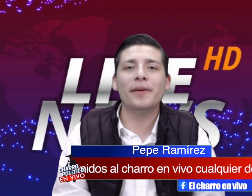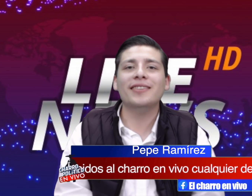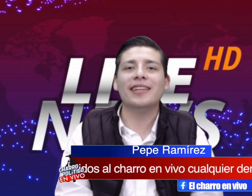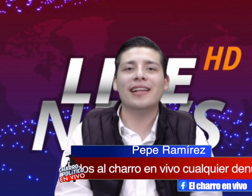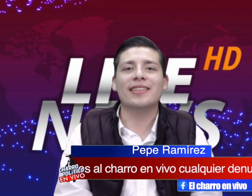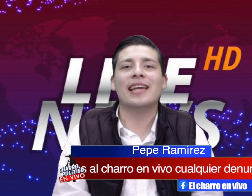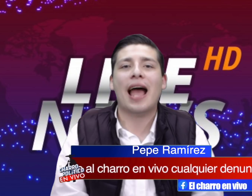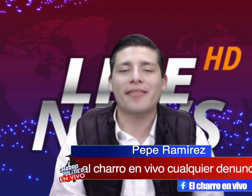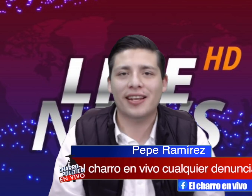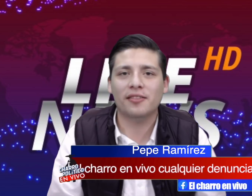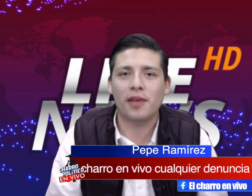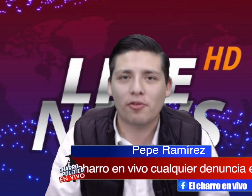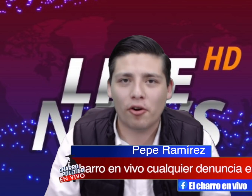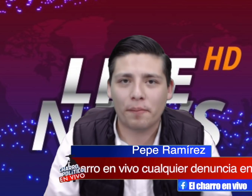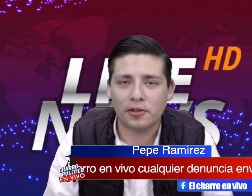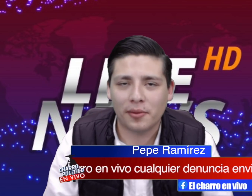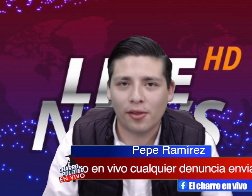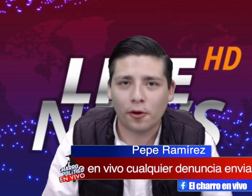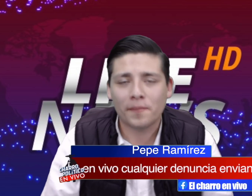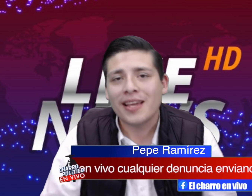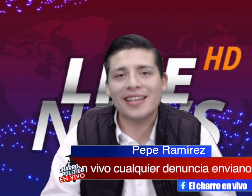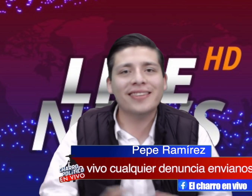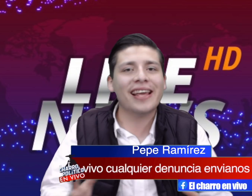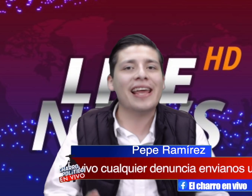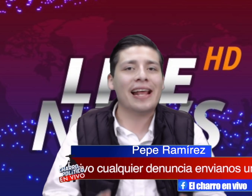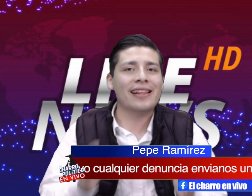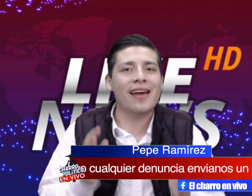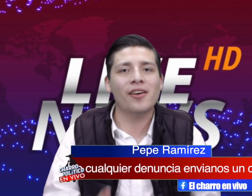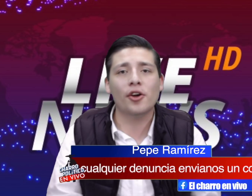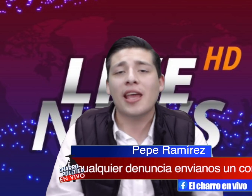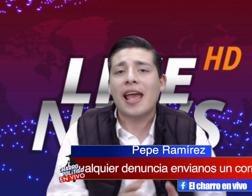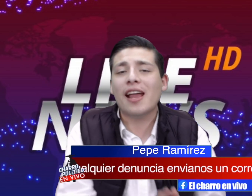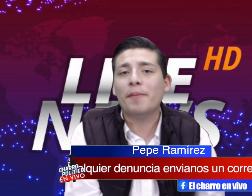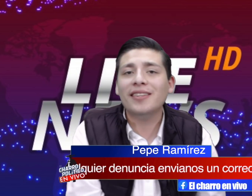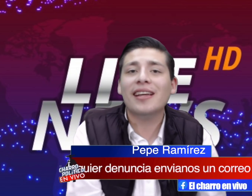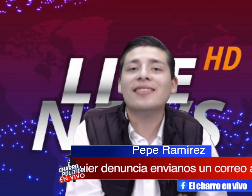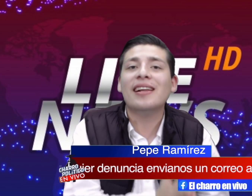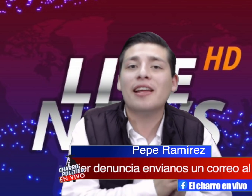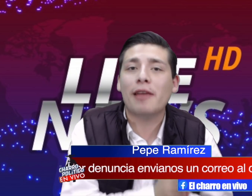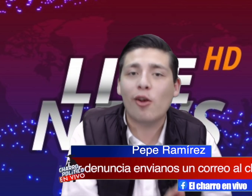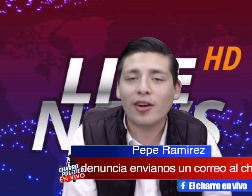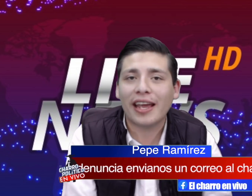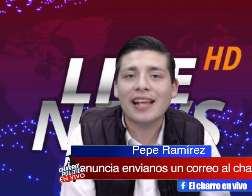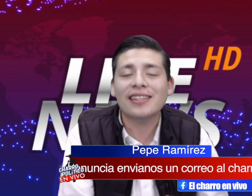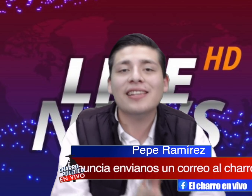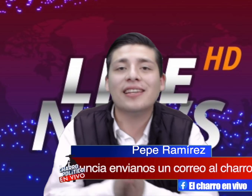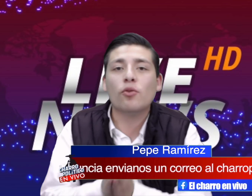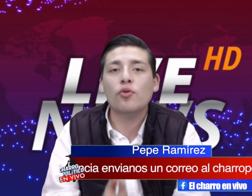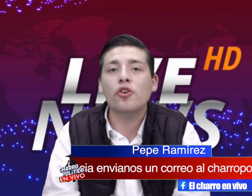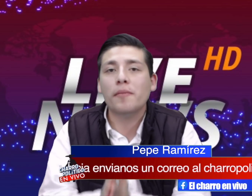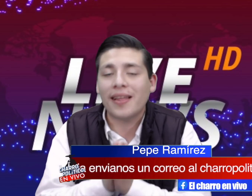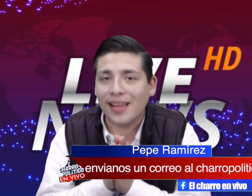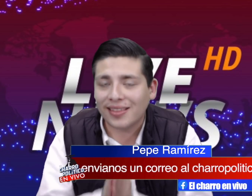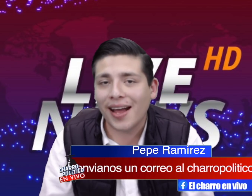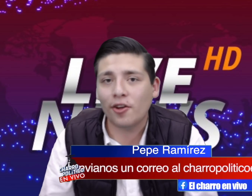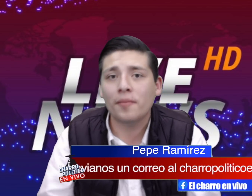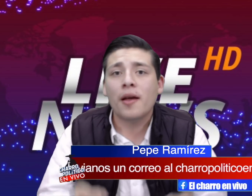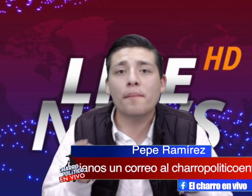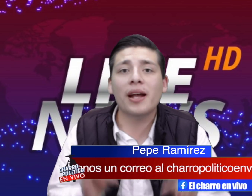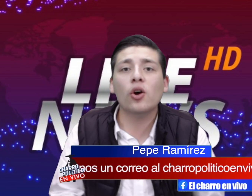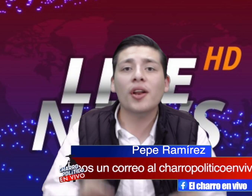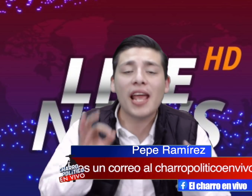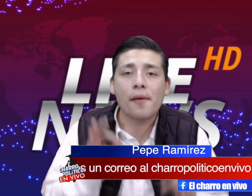al presidente Andrés Manuel López Obrador. Y es que el día de hoy el presidente reveló que es el segundo